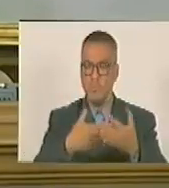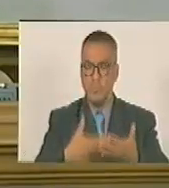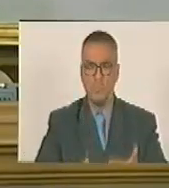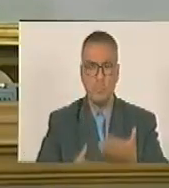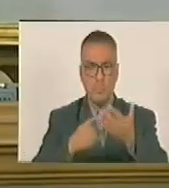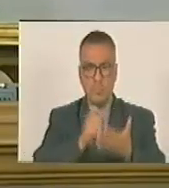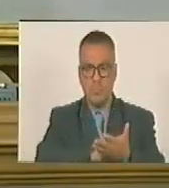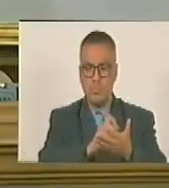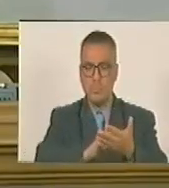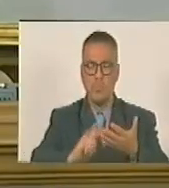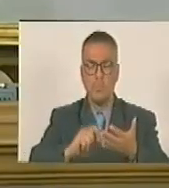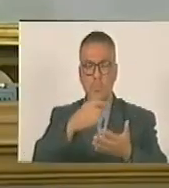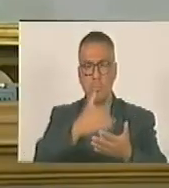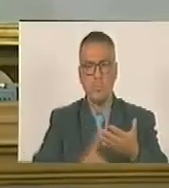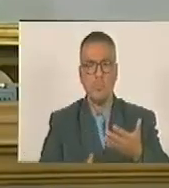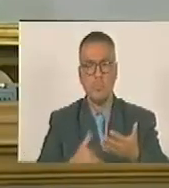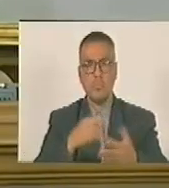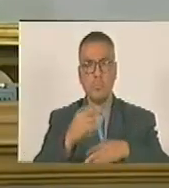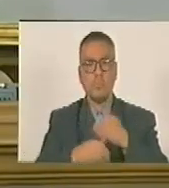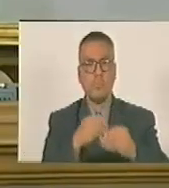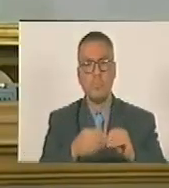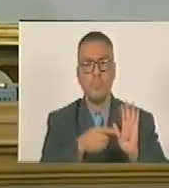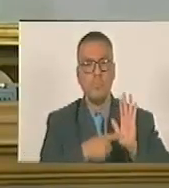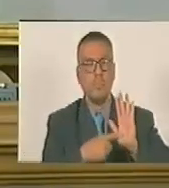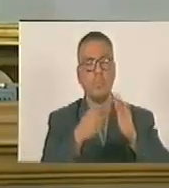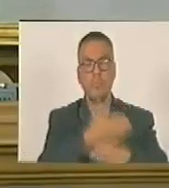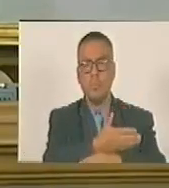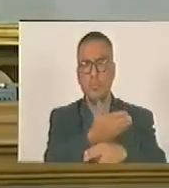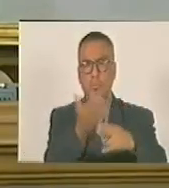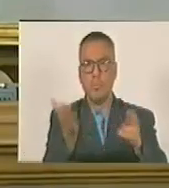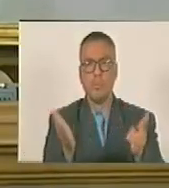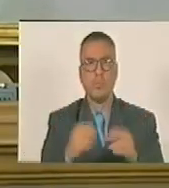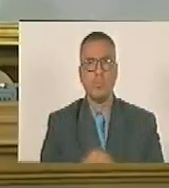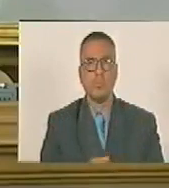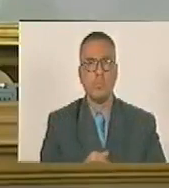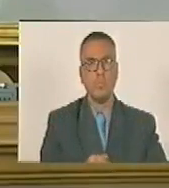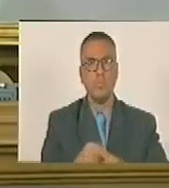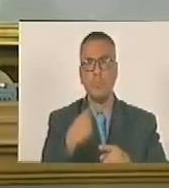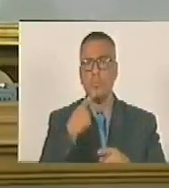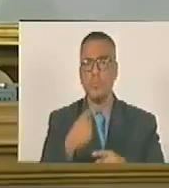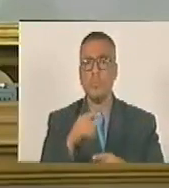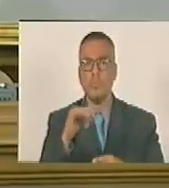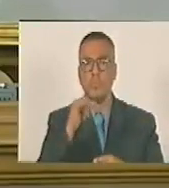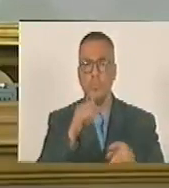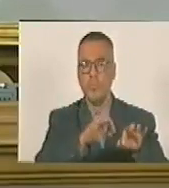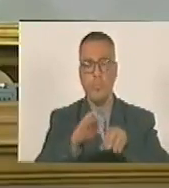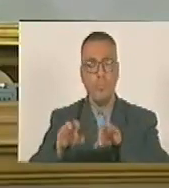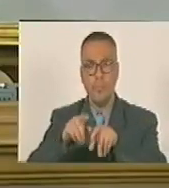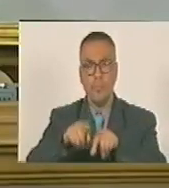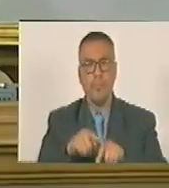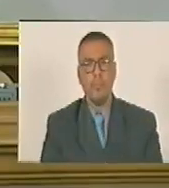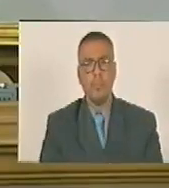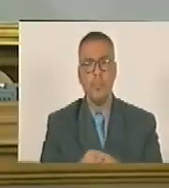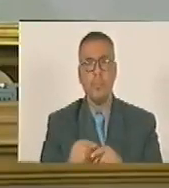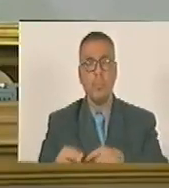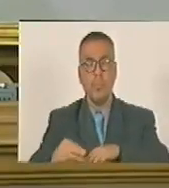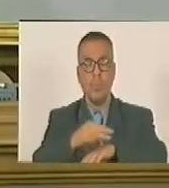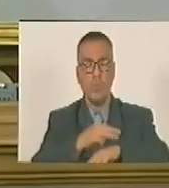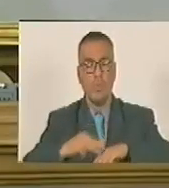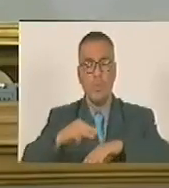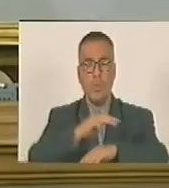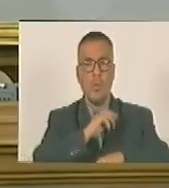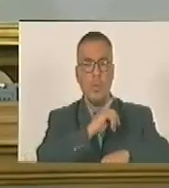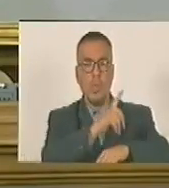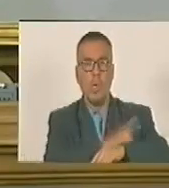la Gaceta Oficial a los fines de su publicación y debe notificarse por secretaría al ministro del Poder